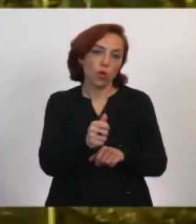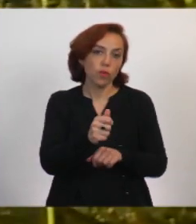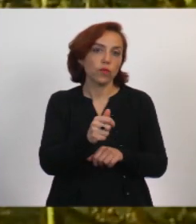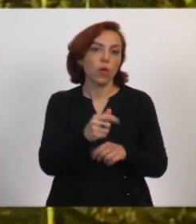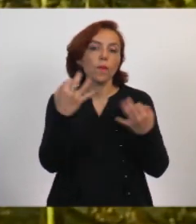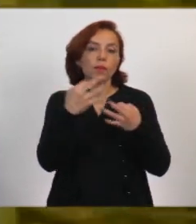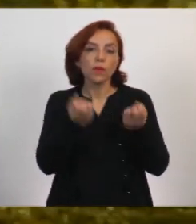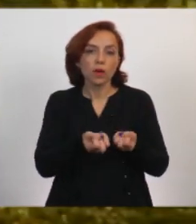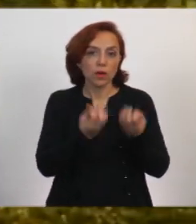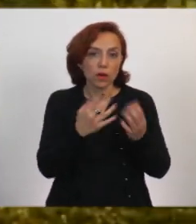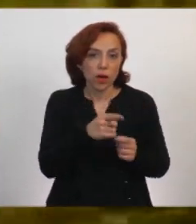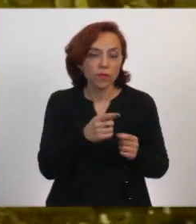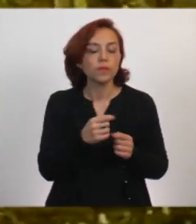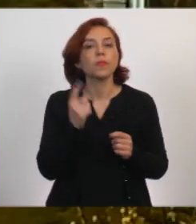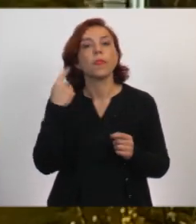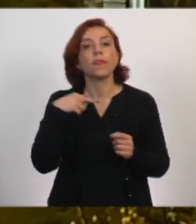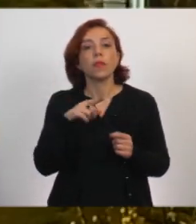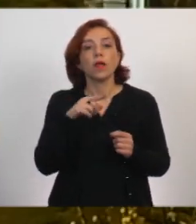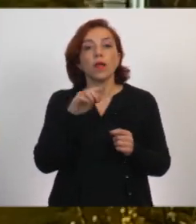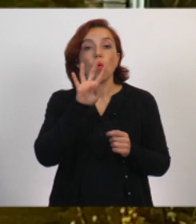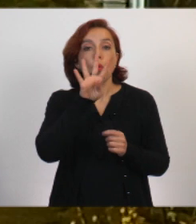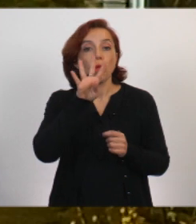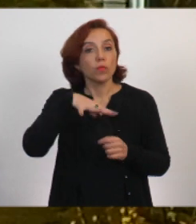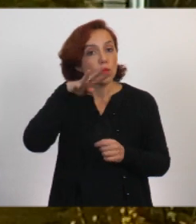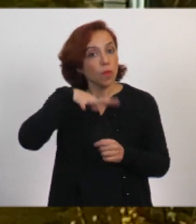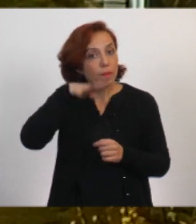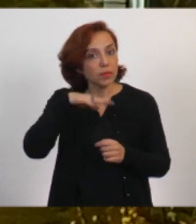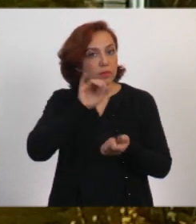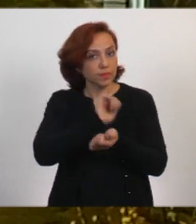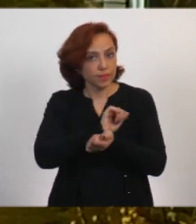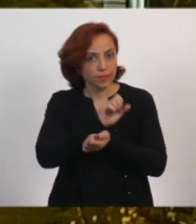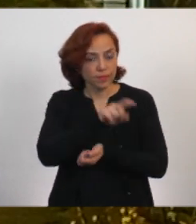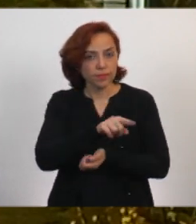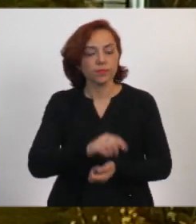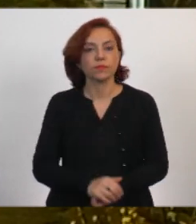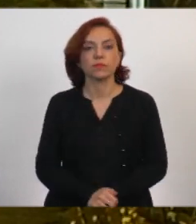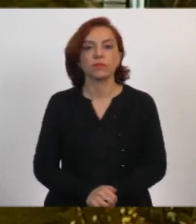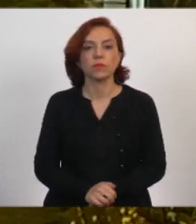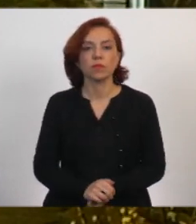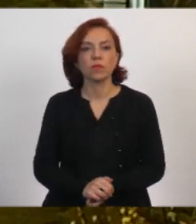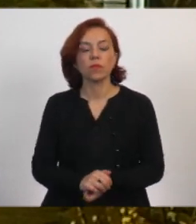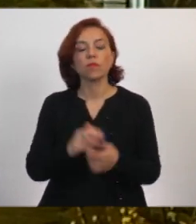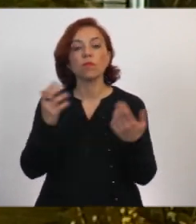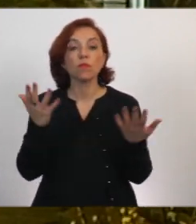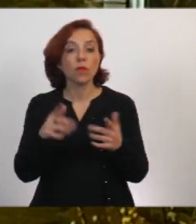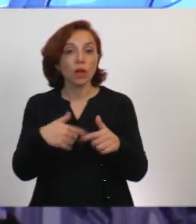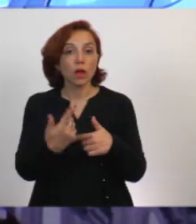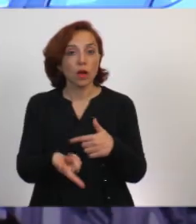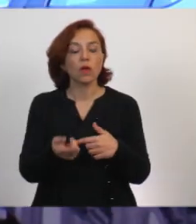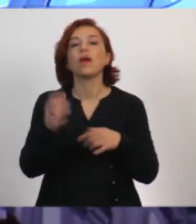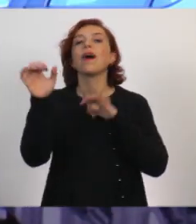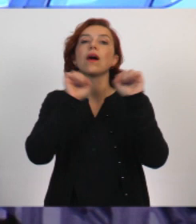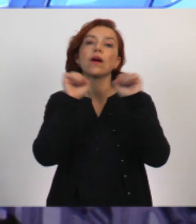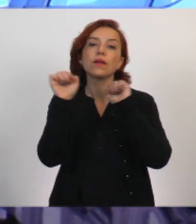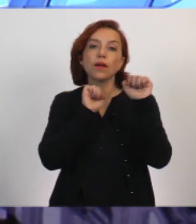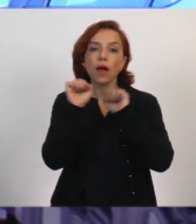penalmente responsable de un delito de hurto especialmente agravado en grado de tentativa a la pena de 4 meses de prisión. La